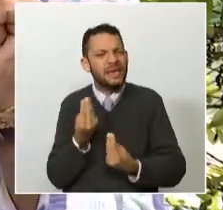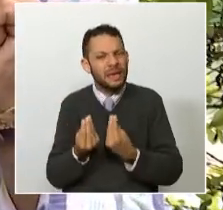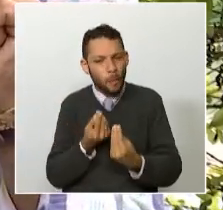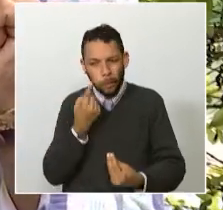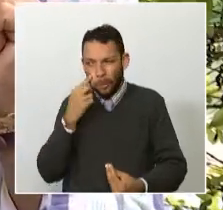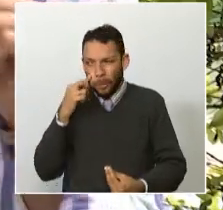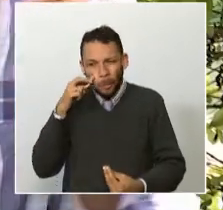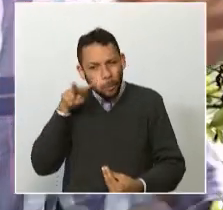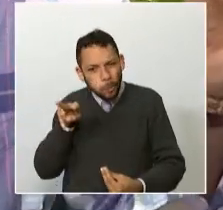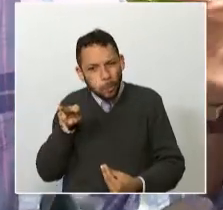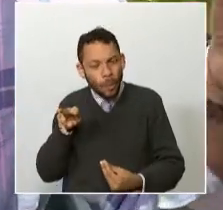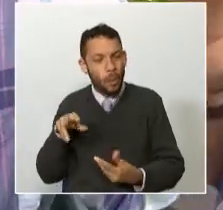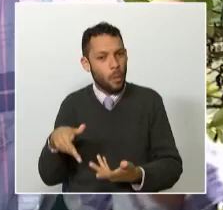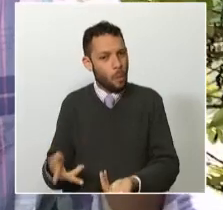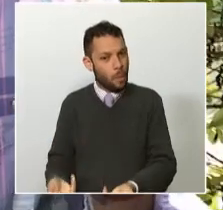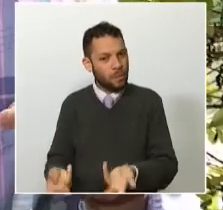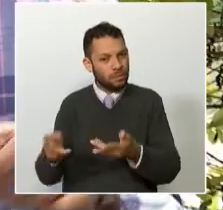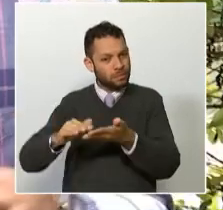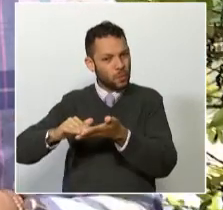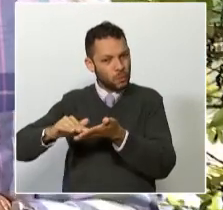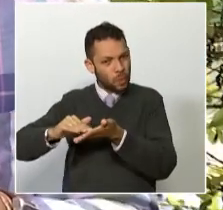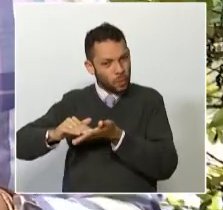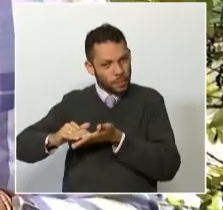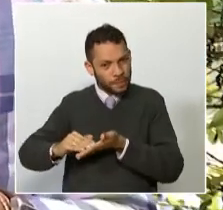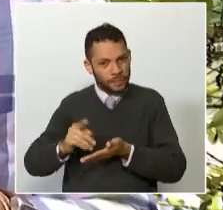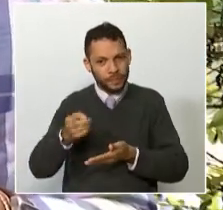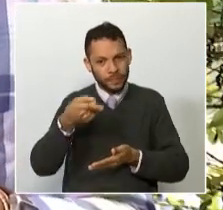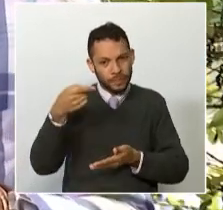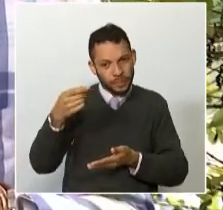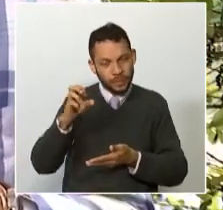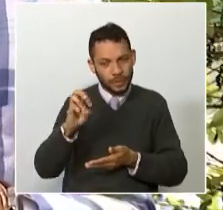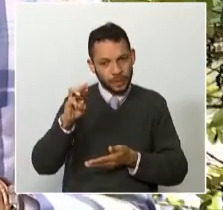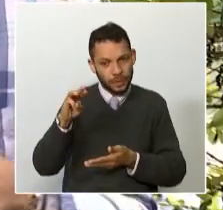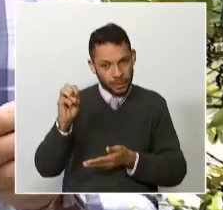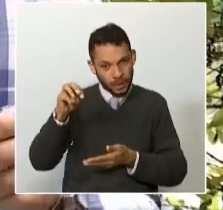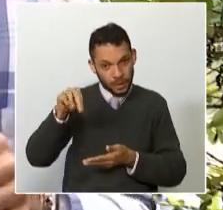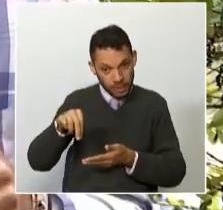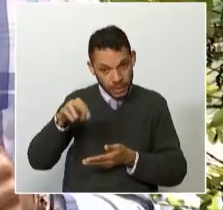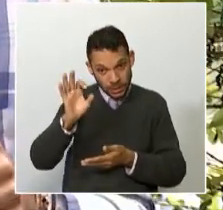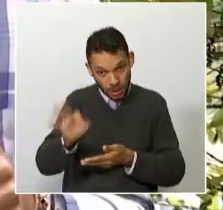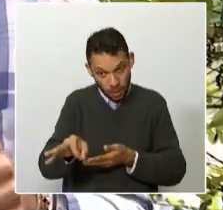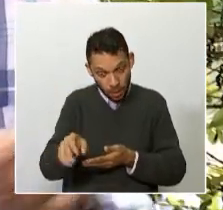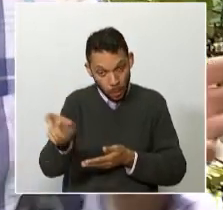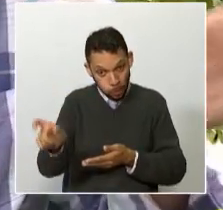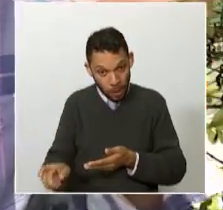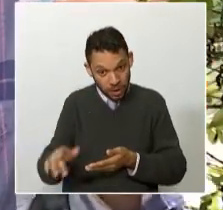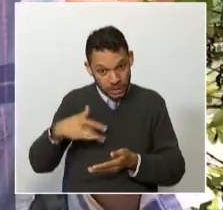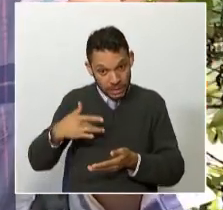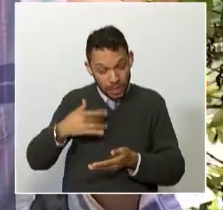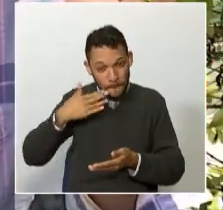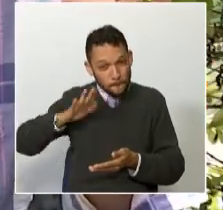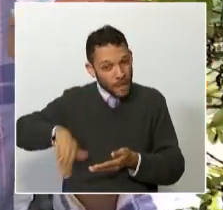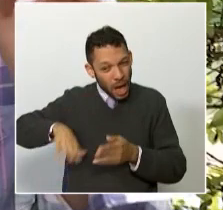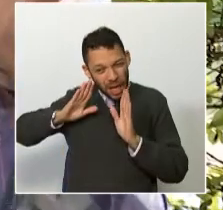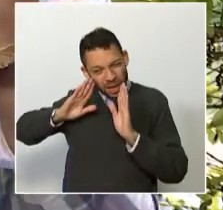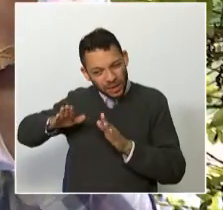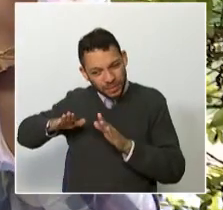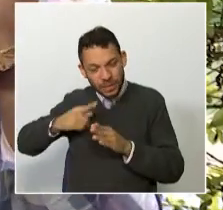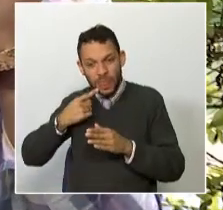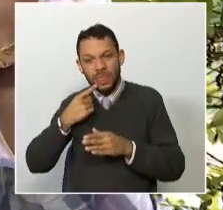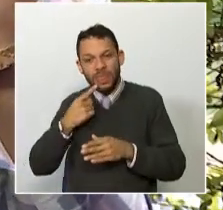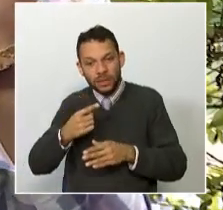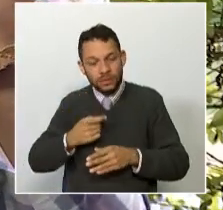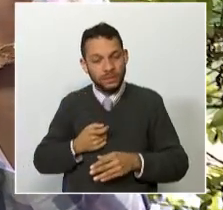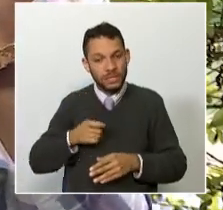vio Germán. ¿Será que lo que lo vio el doctor Germán realmente sí tiene que ver con lo que ella tiene? Aunque ella ya casi que nos está diciendo, es que